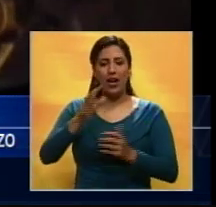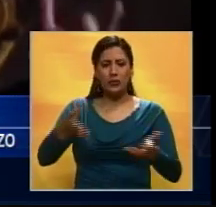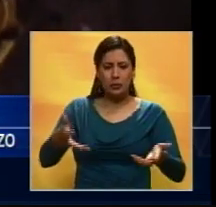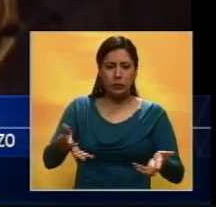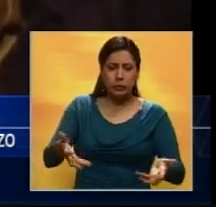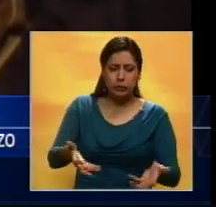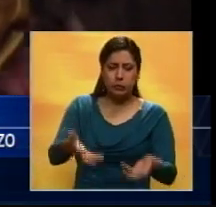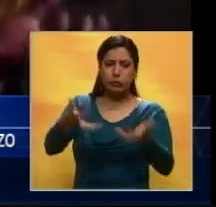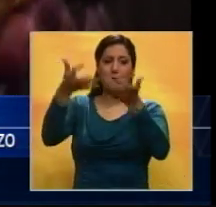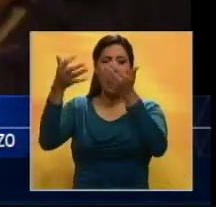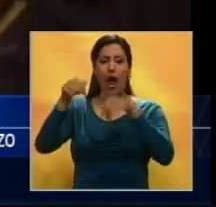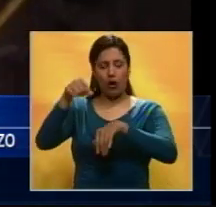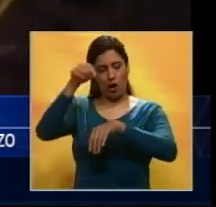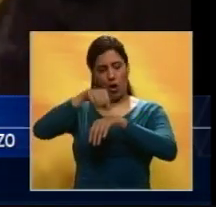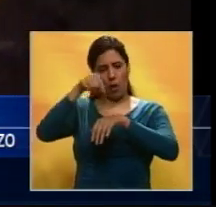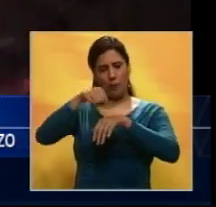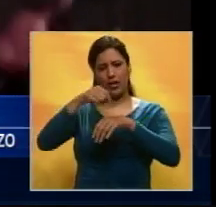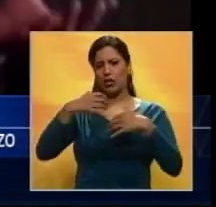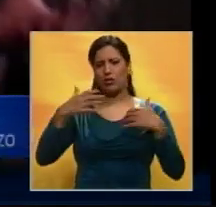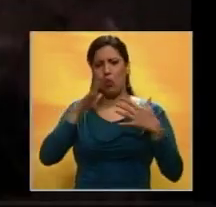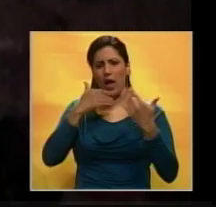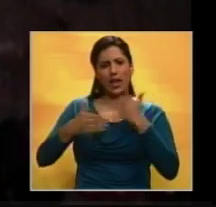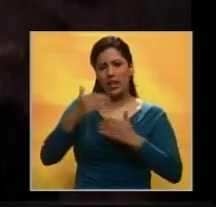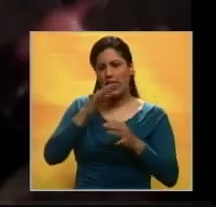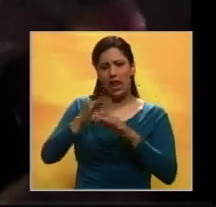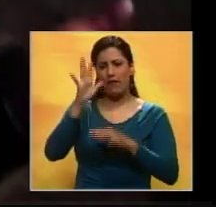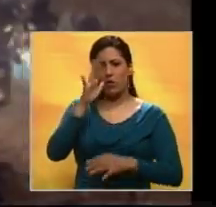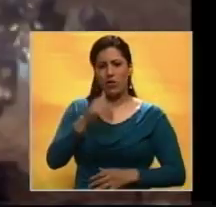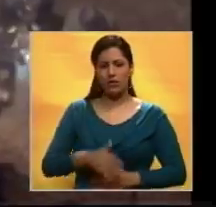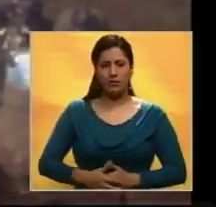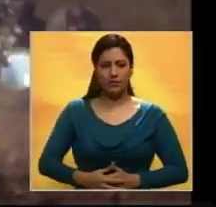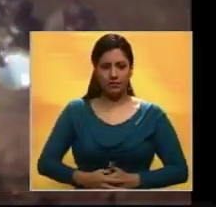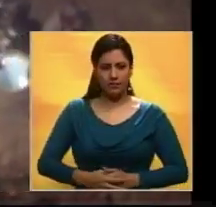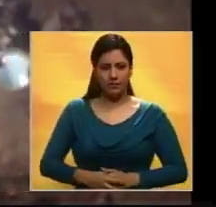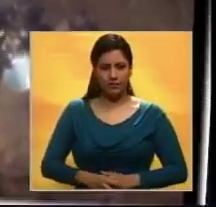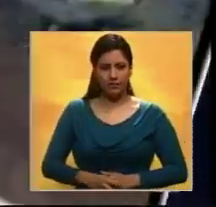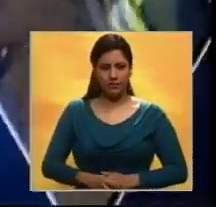excavadoras. Actualmente está hospitalizada sin sufrir lesiones graves.